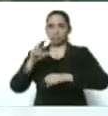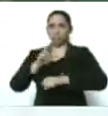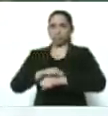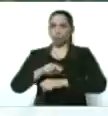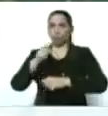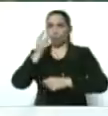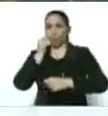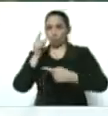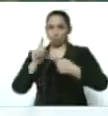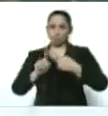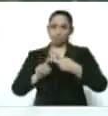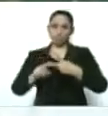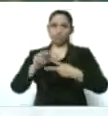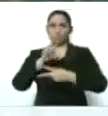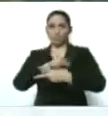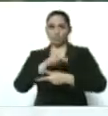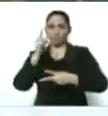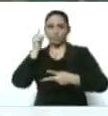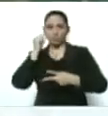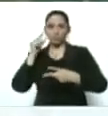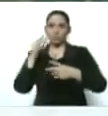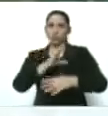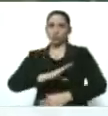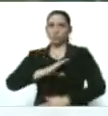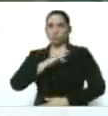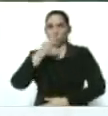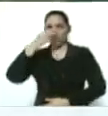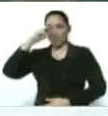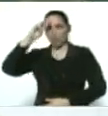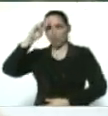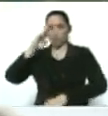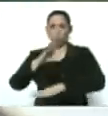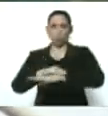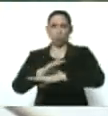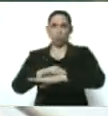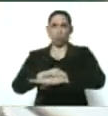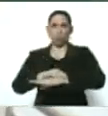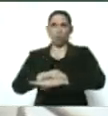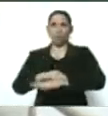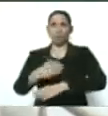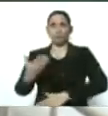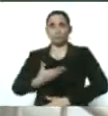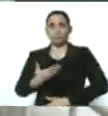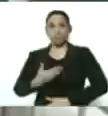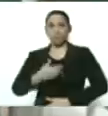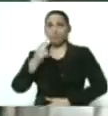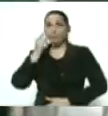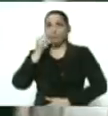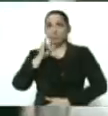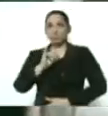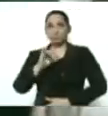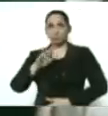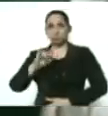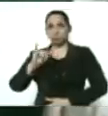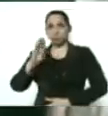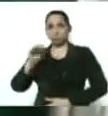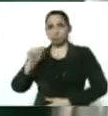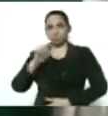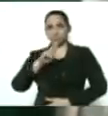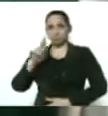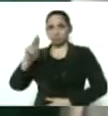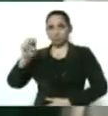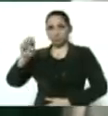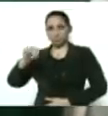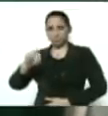Inés de la Comisión Cubana, el alcalde de Iribarren, nuestro compañero Luis Jonás Reyes y